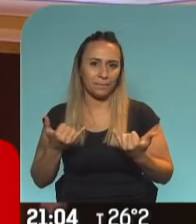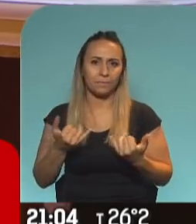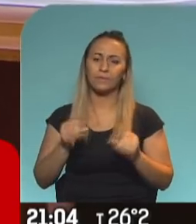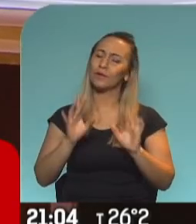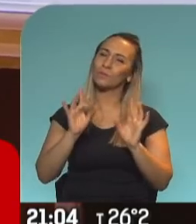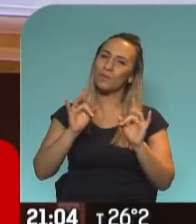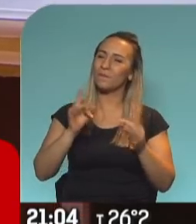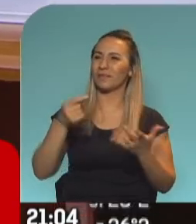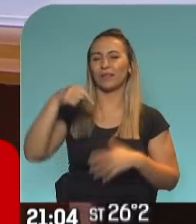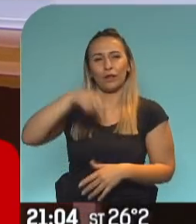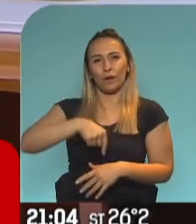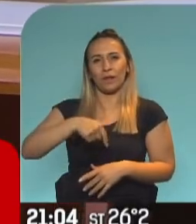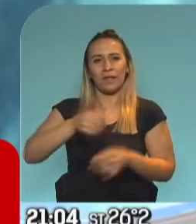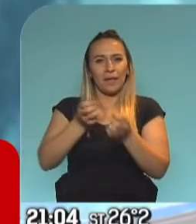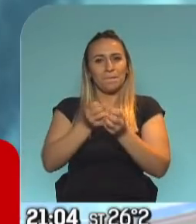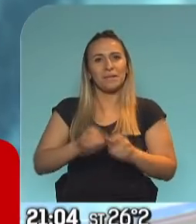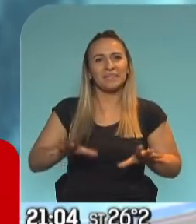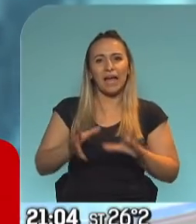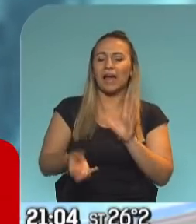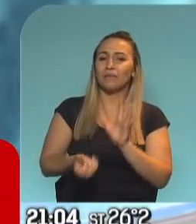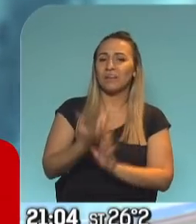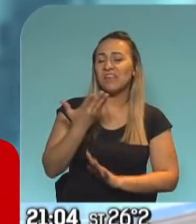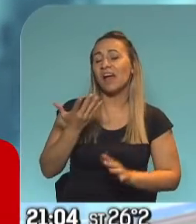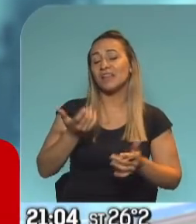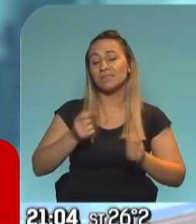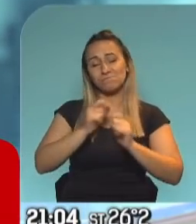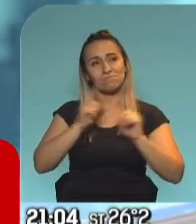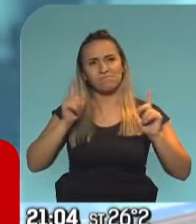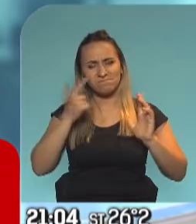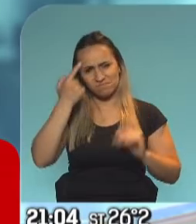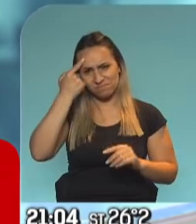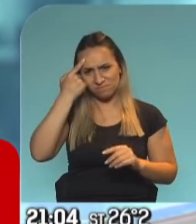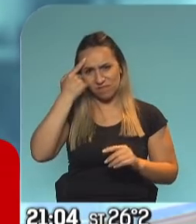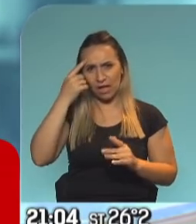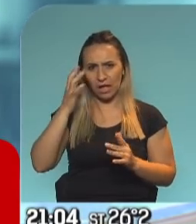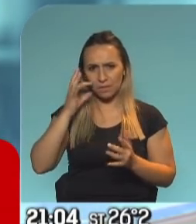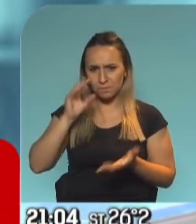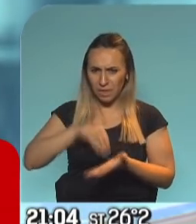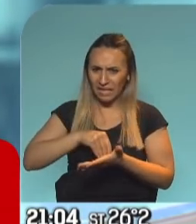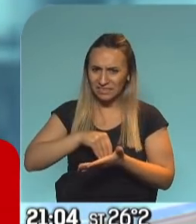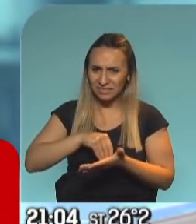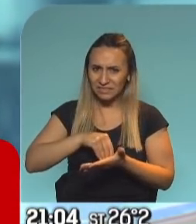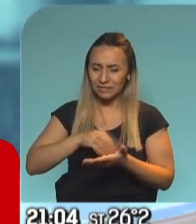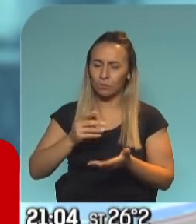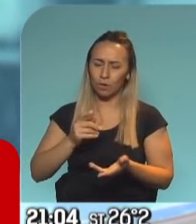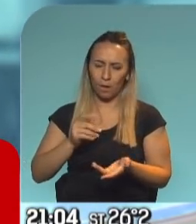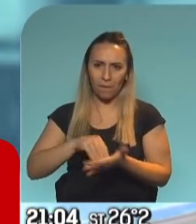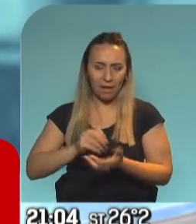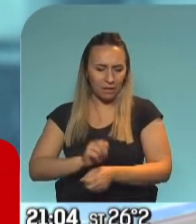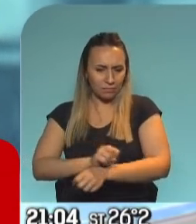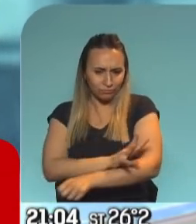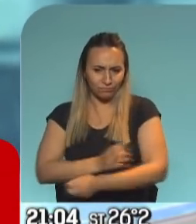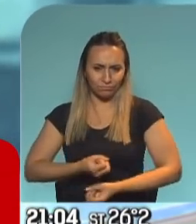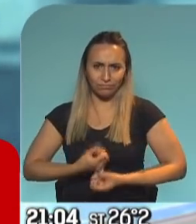día hoy, imaginar que algo nos iba a romper o nos iba a conmover más de lo visto ayer o el